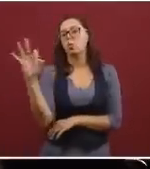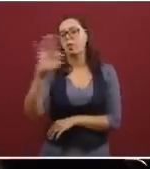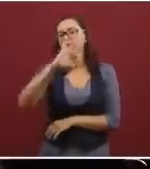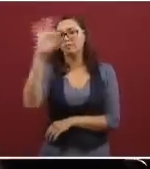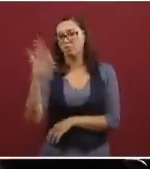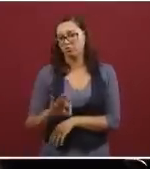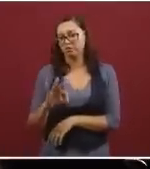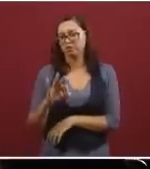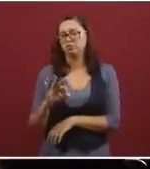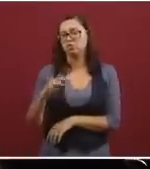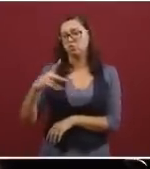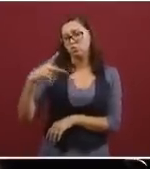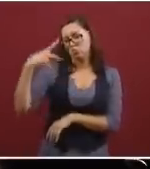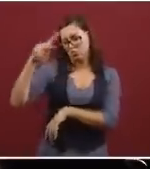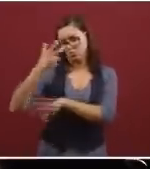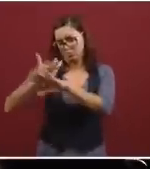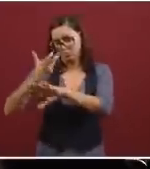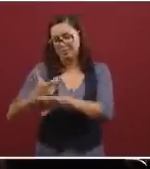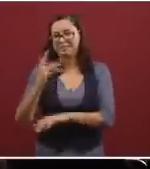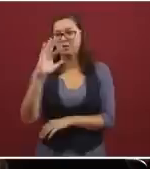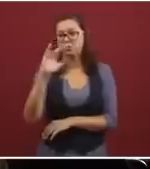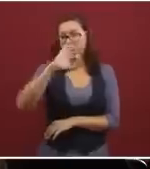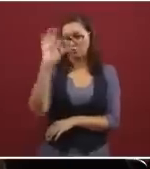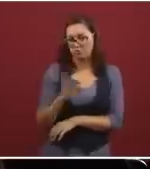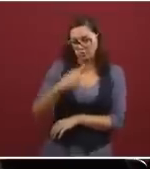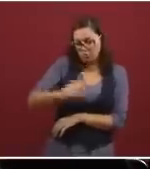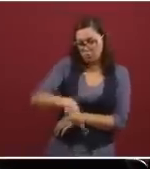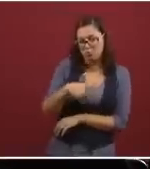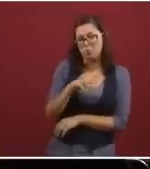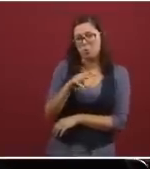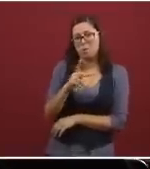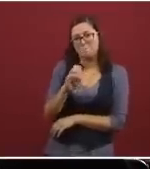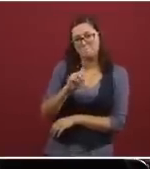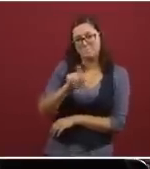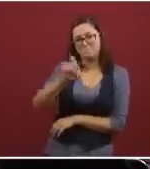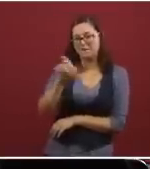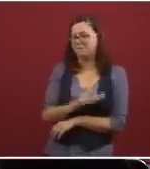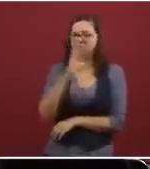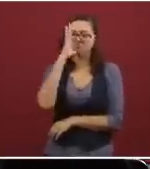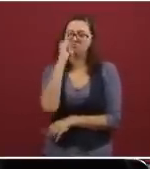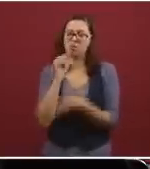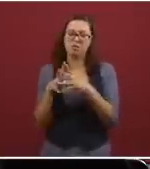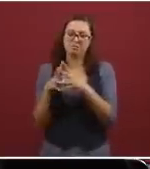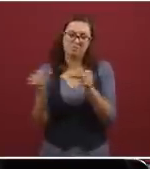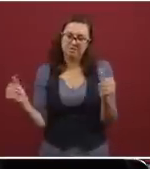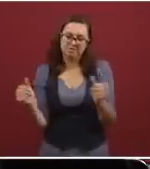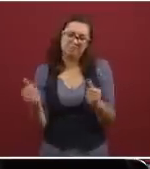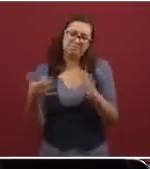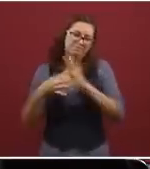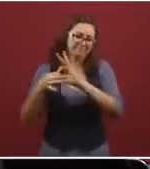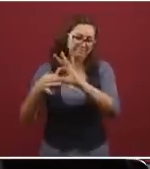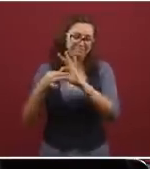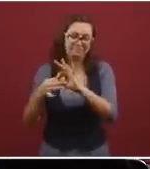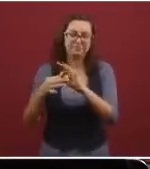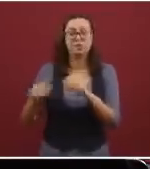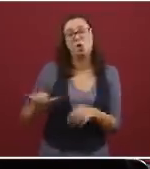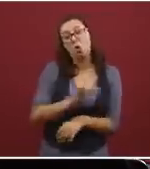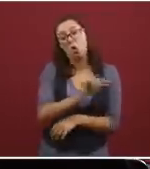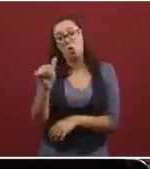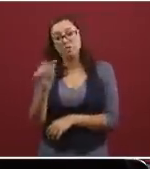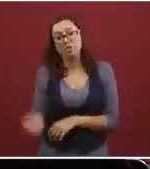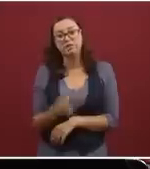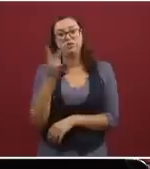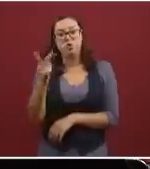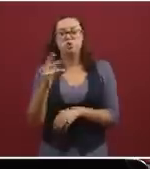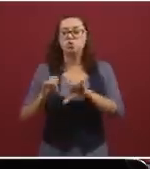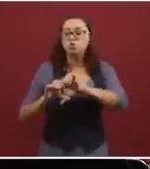no puede desaparecer. Hay dos más que son propietarias de ductos, y finalmente